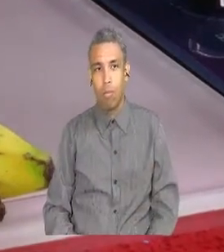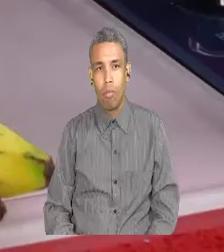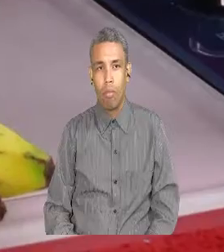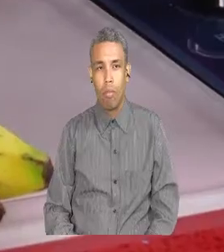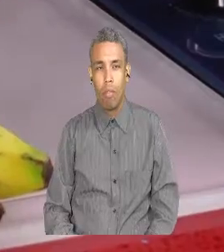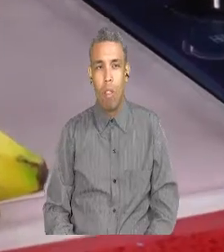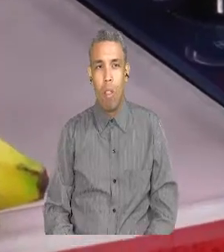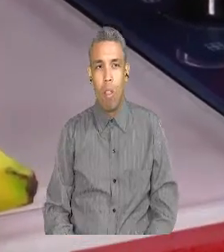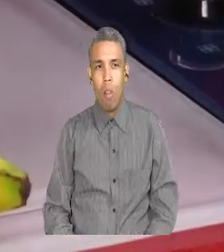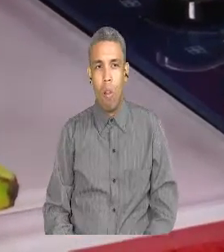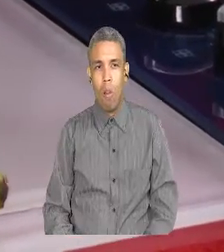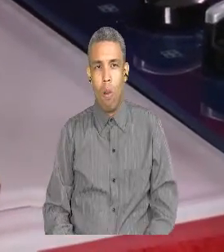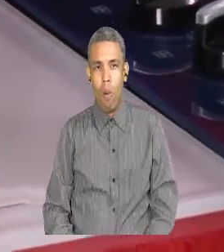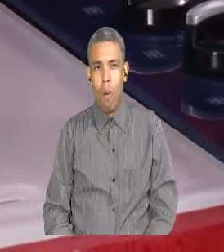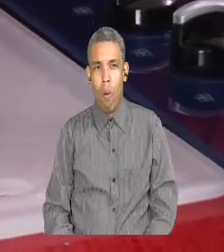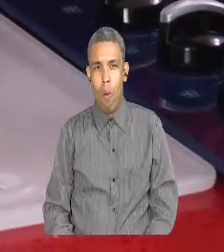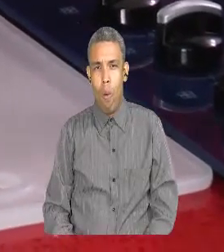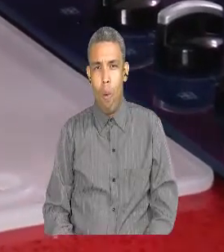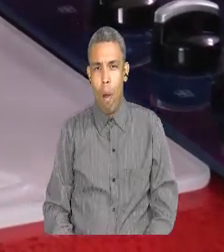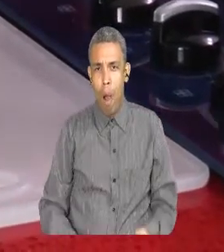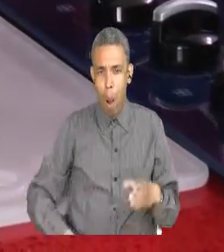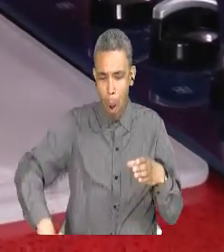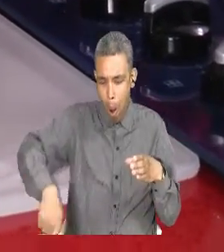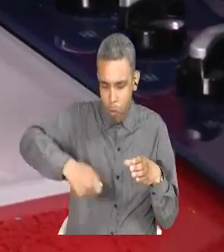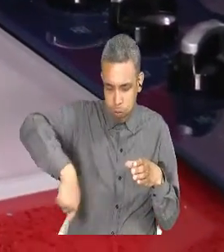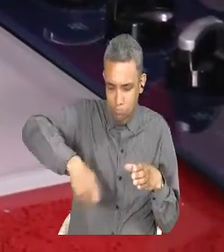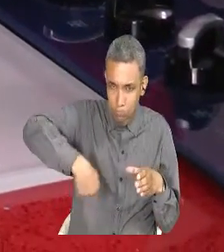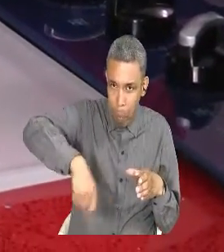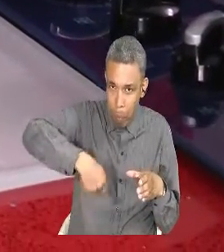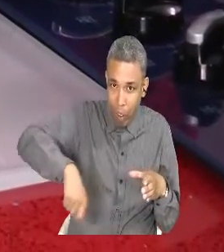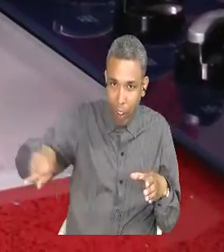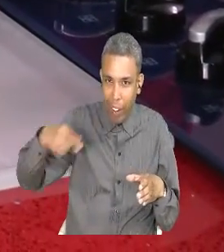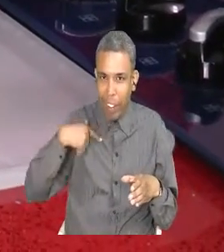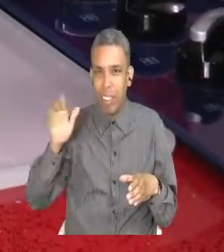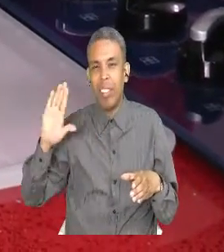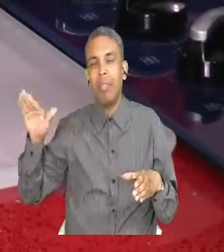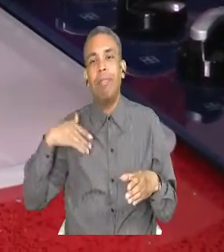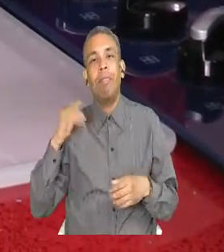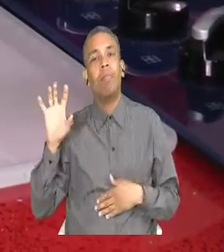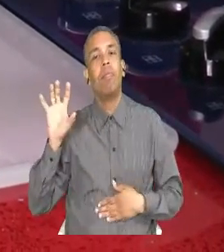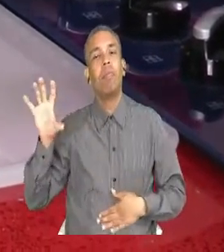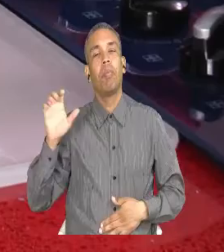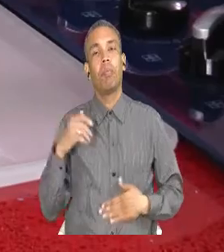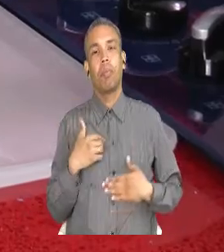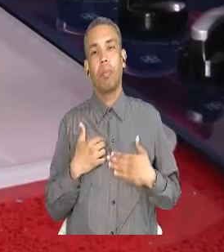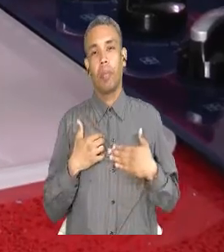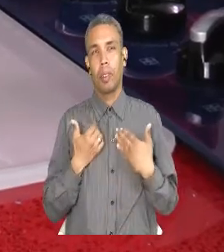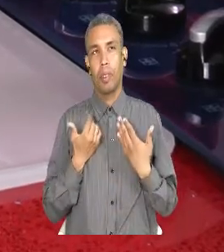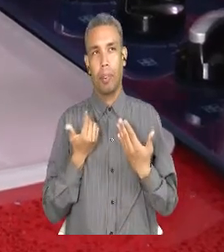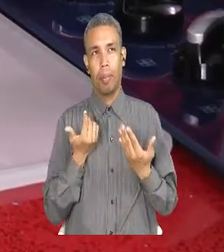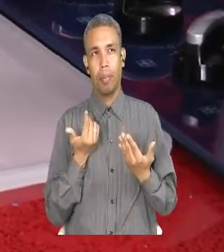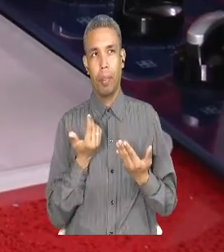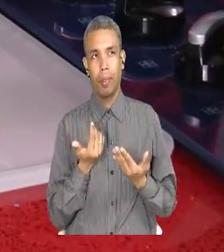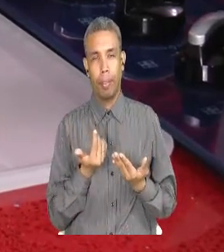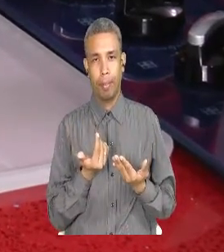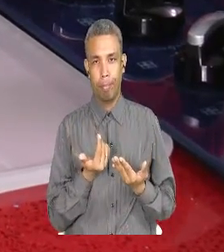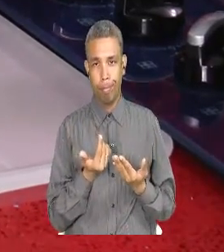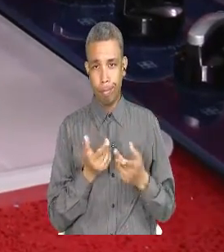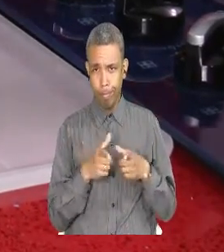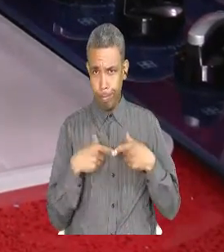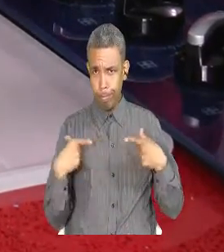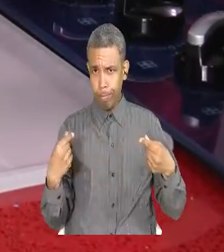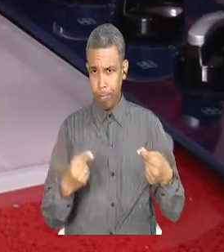japonés. Ajá. Con esto hacen muchas recetas, muchas preparaciones. Pueden ser vegetales en tempura